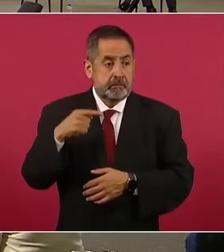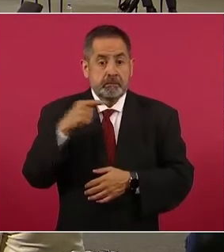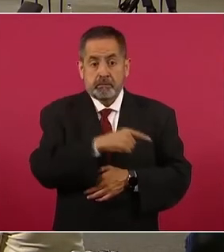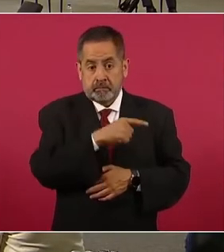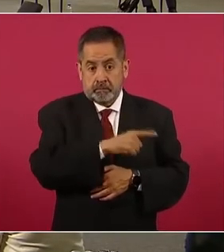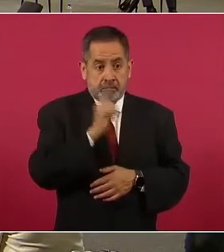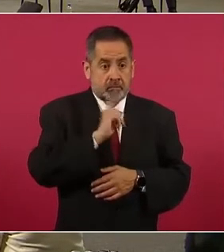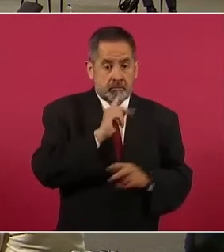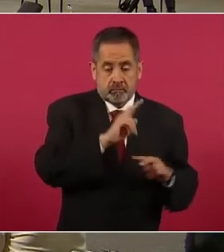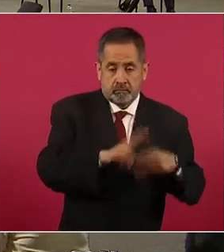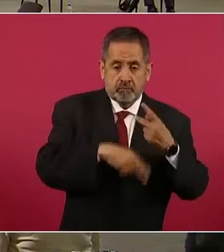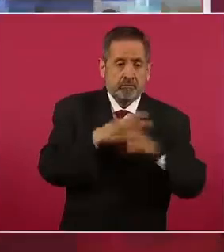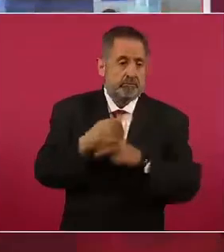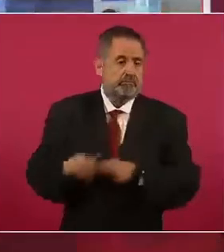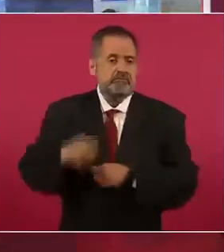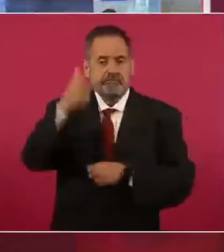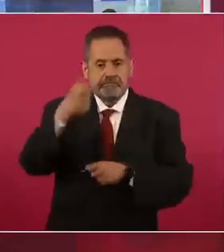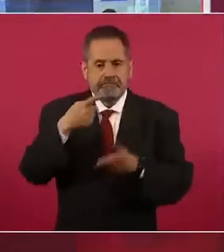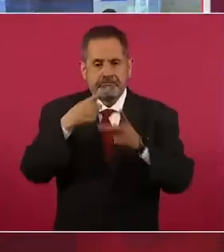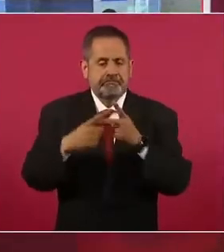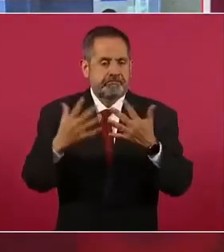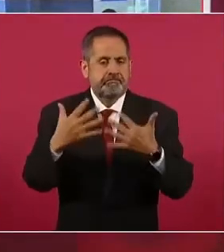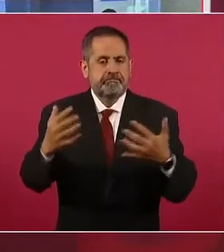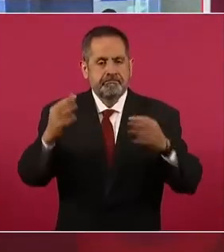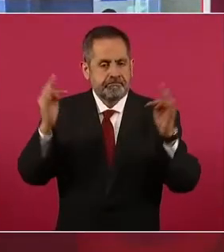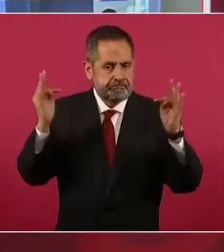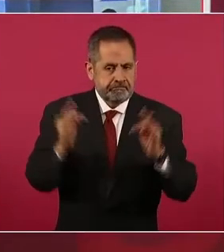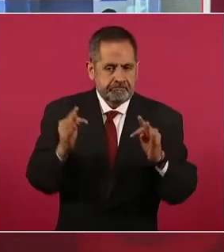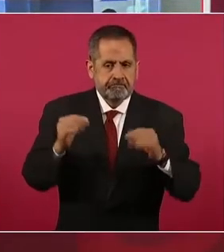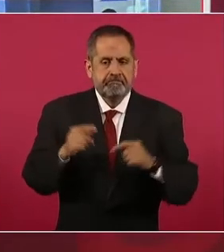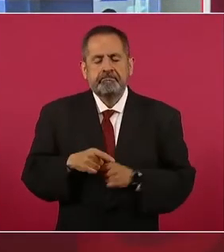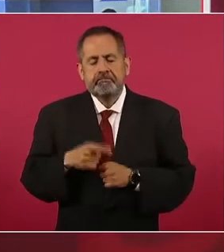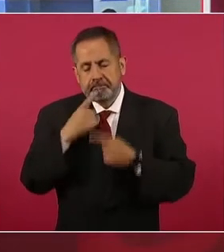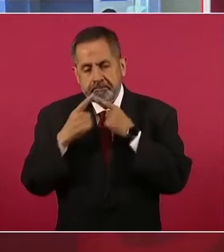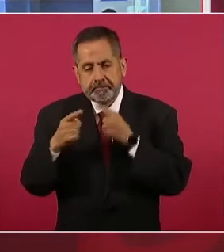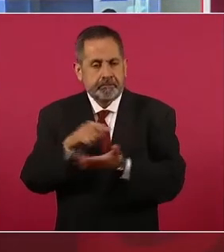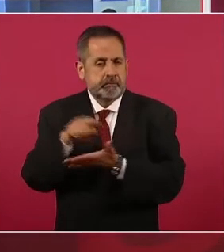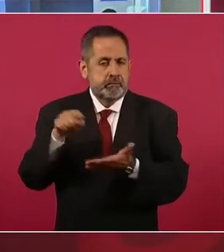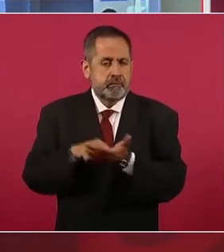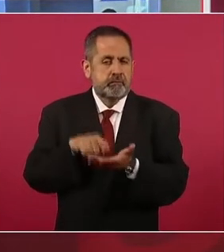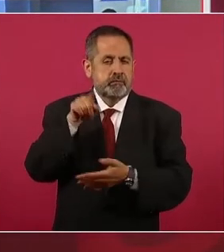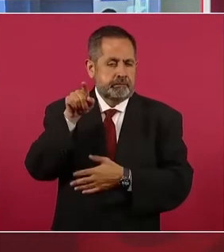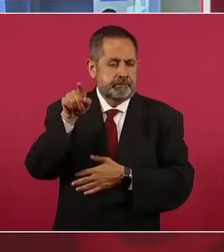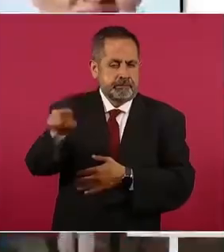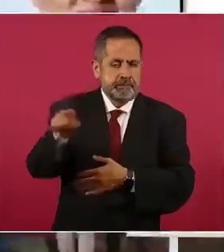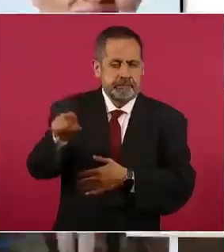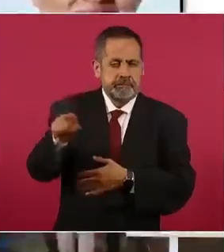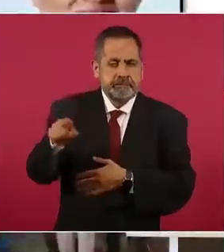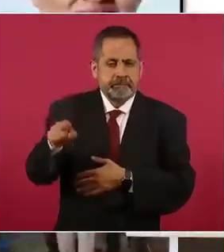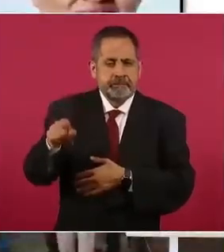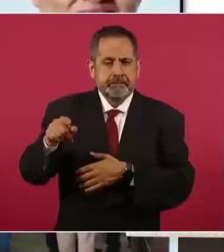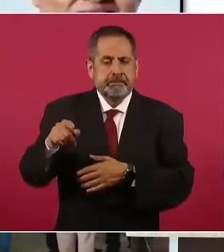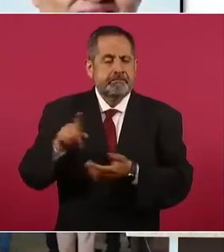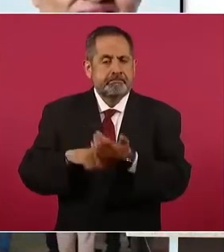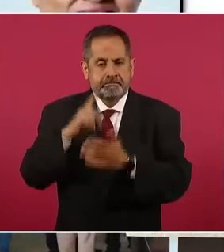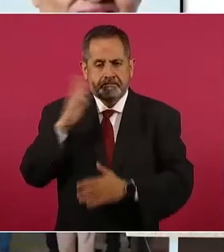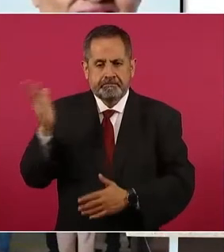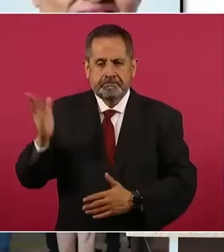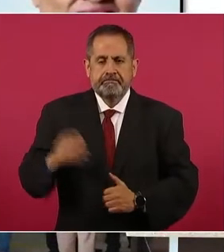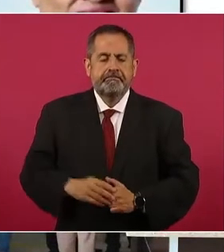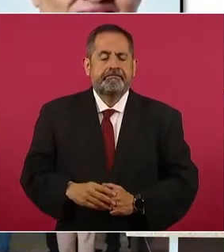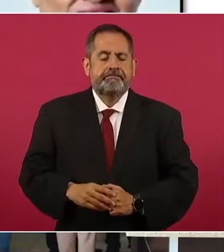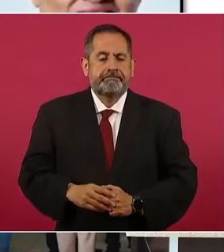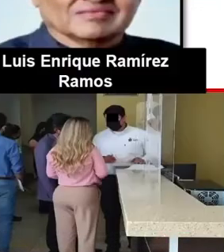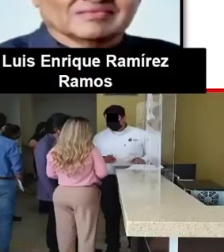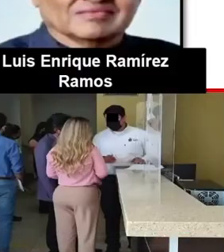audiencia inicial, que se llevó en la sede regional de justicia penal acusatoria en el estado de